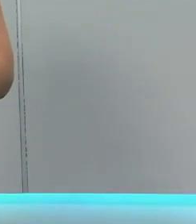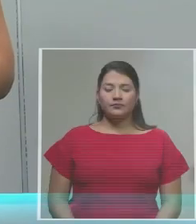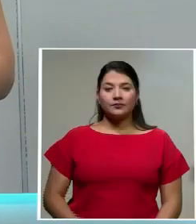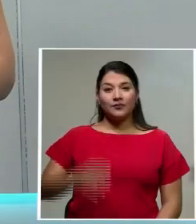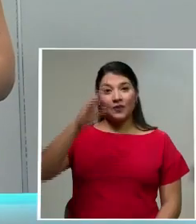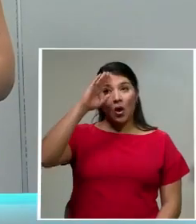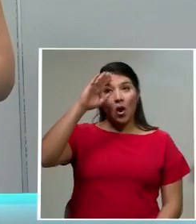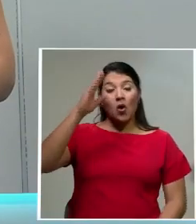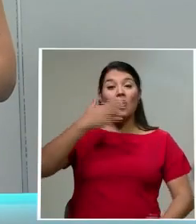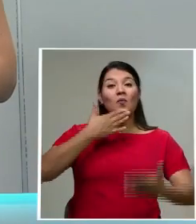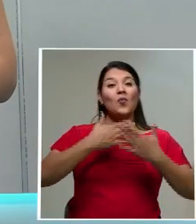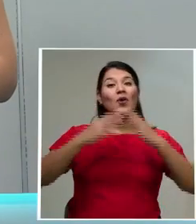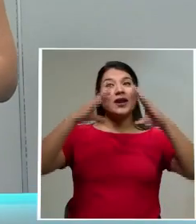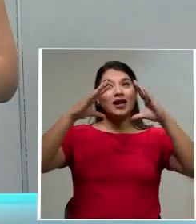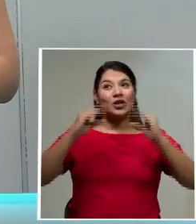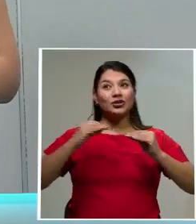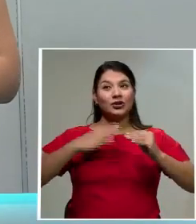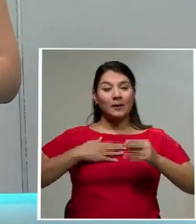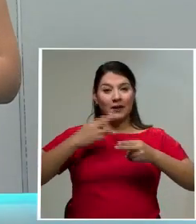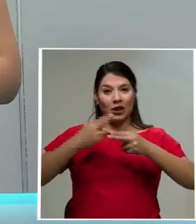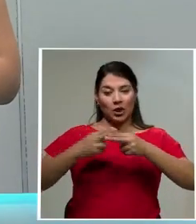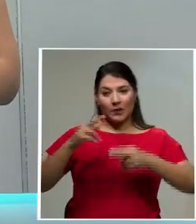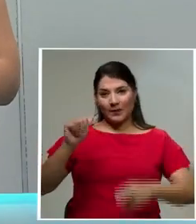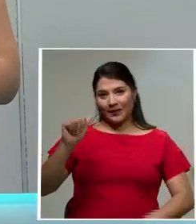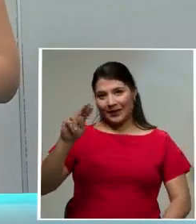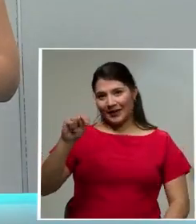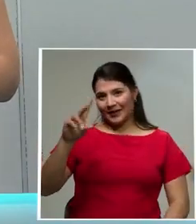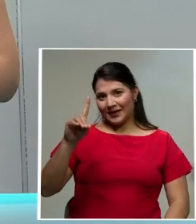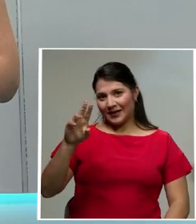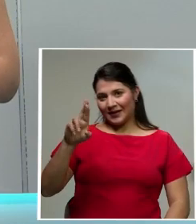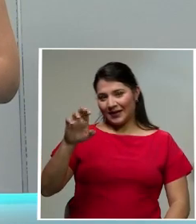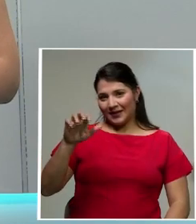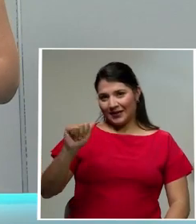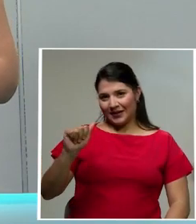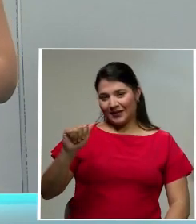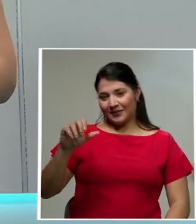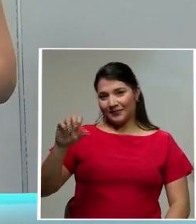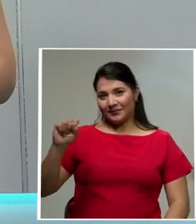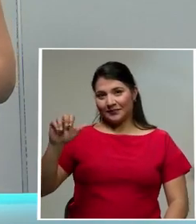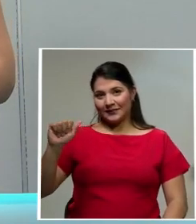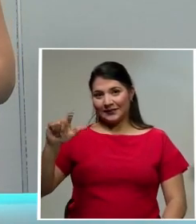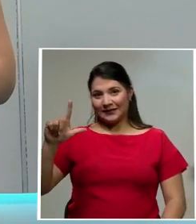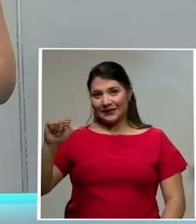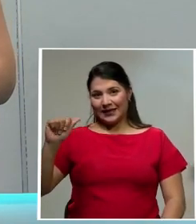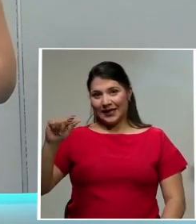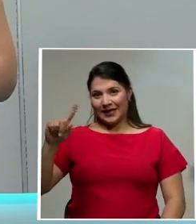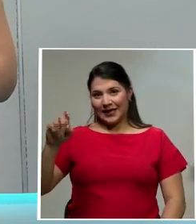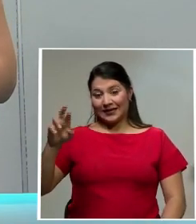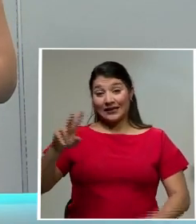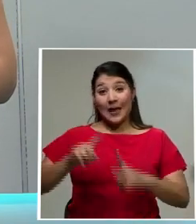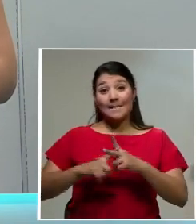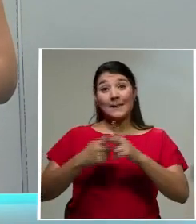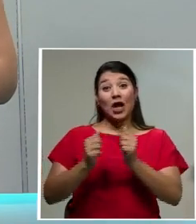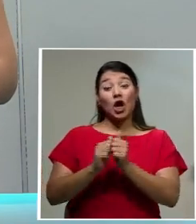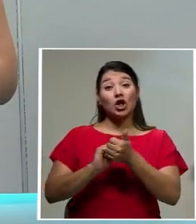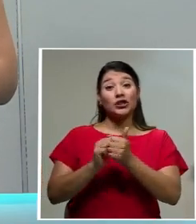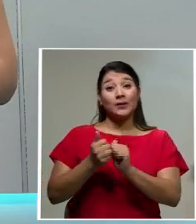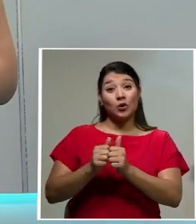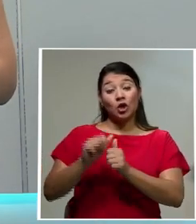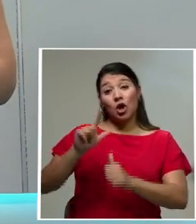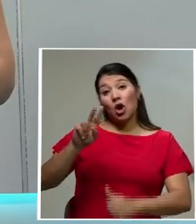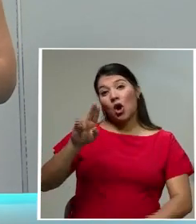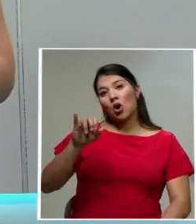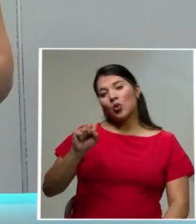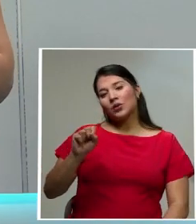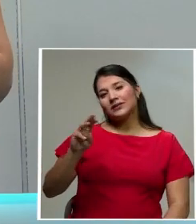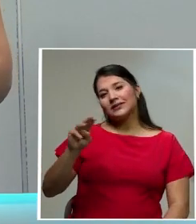Hola, ¿qué tal? Muy buenas noches, les saluda Andrea Salazar. Arrancamos con los deportes. Luis Marín logró lo que tanto soñó, ser el técnico de alajuelense.